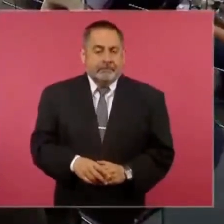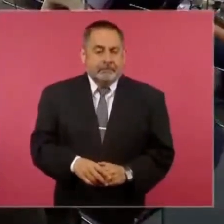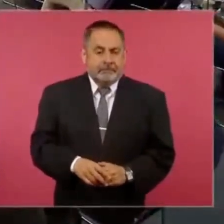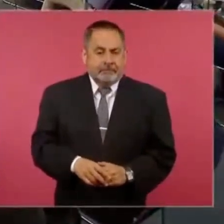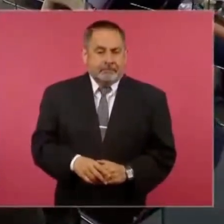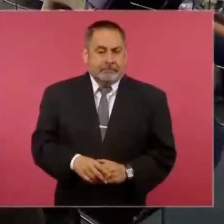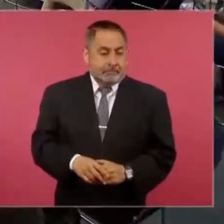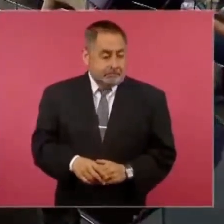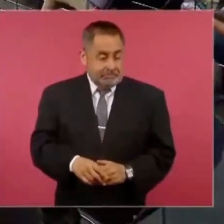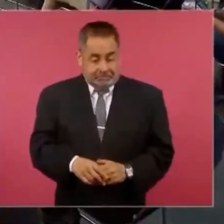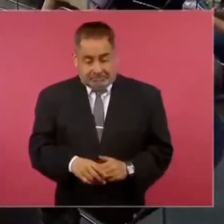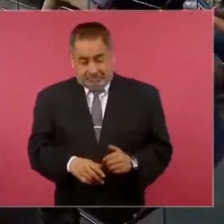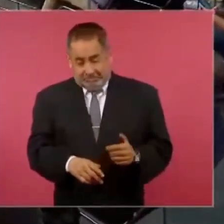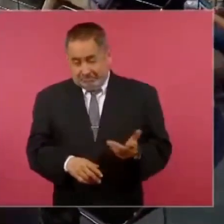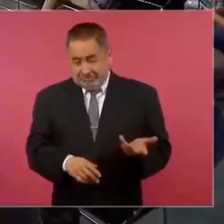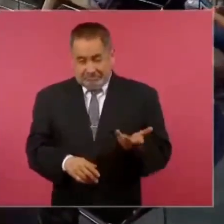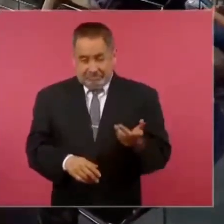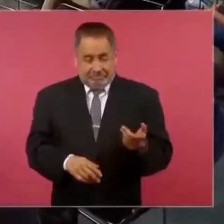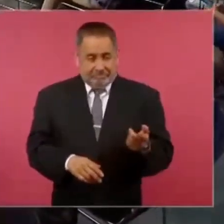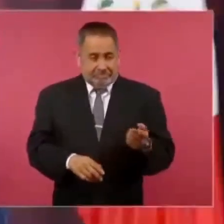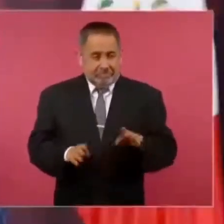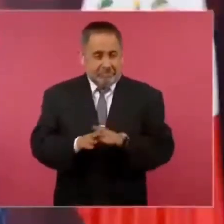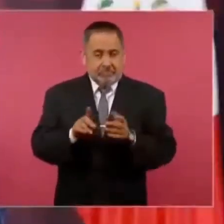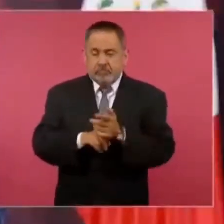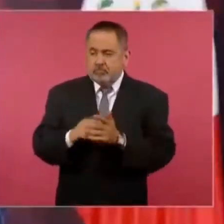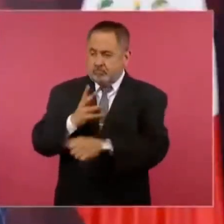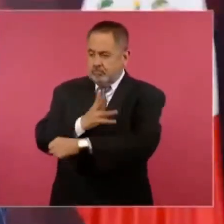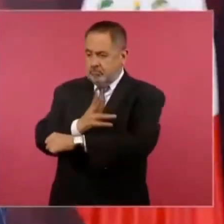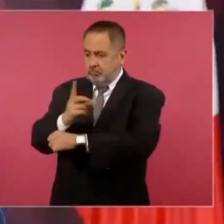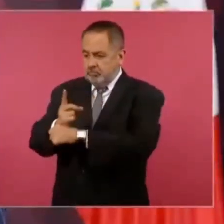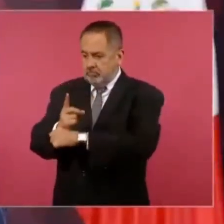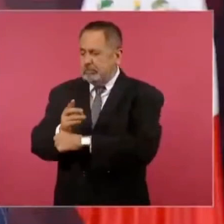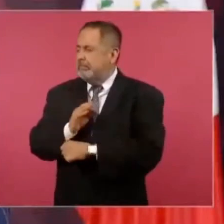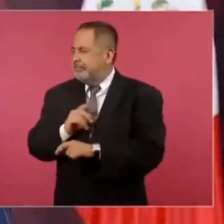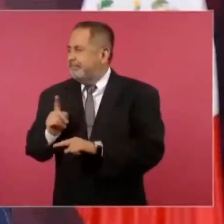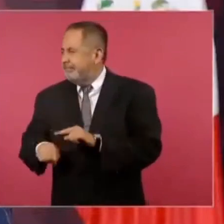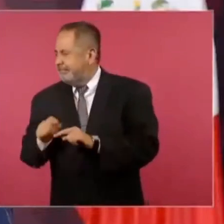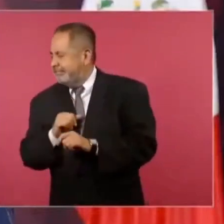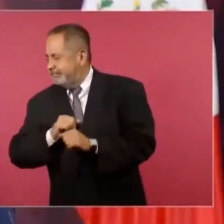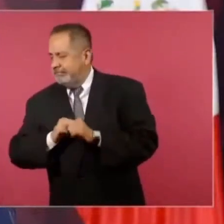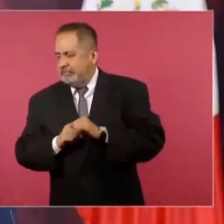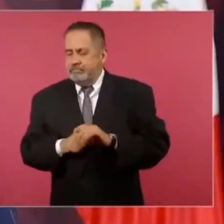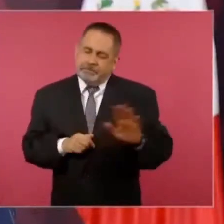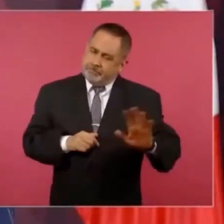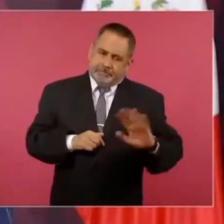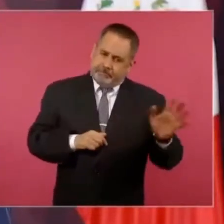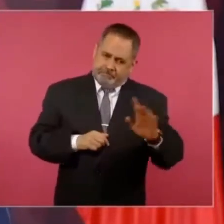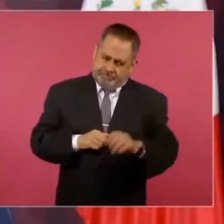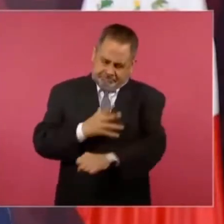se pudiese negociar con principios y con ideales.